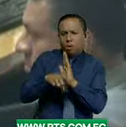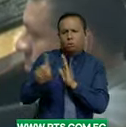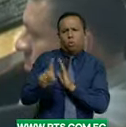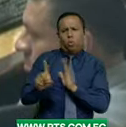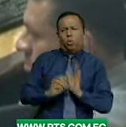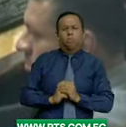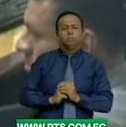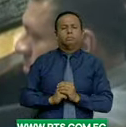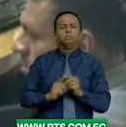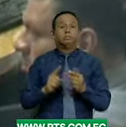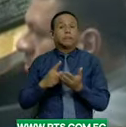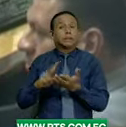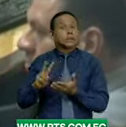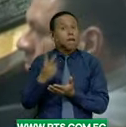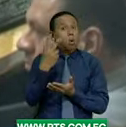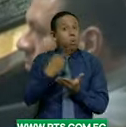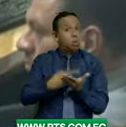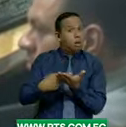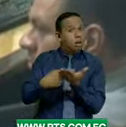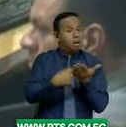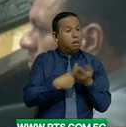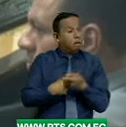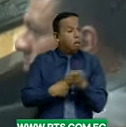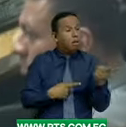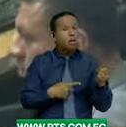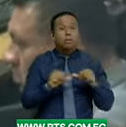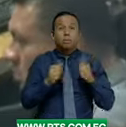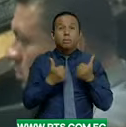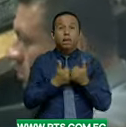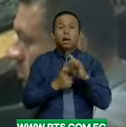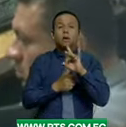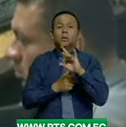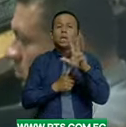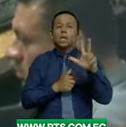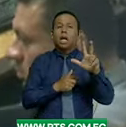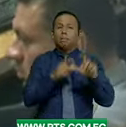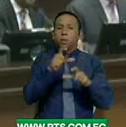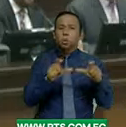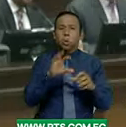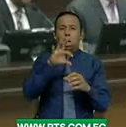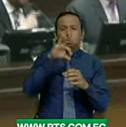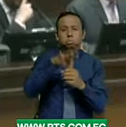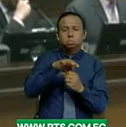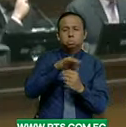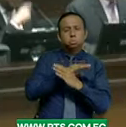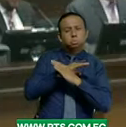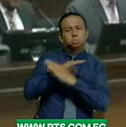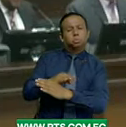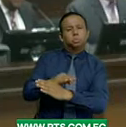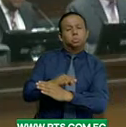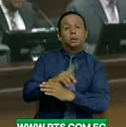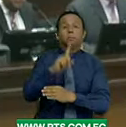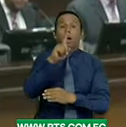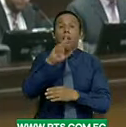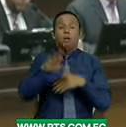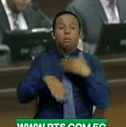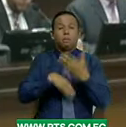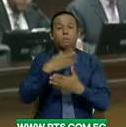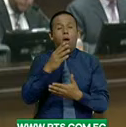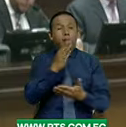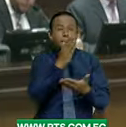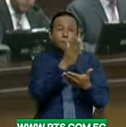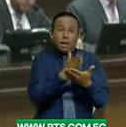segundo debate, 83 asambleístas rechazaron el alza del IVA. Sin embargo, tras el veto parcial, los